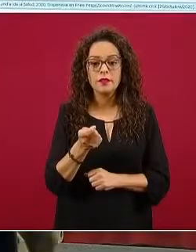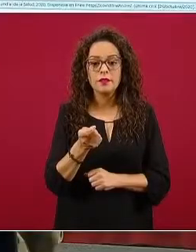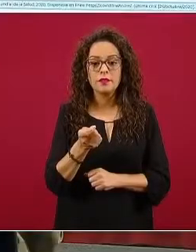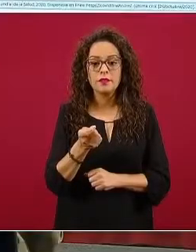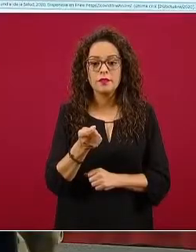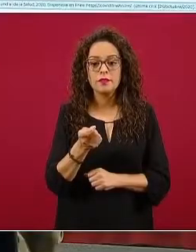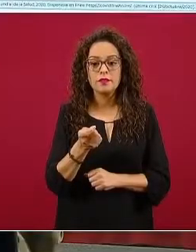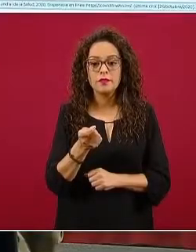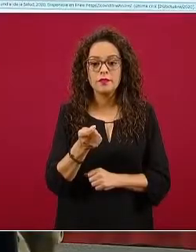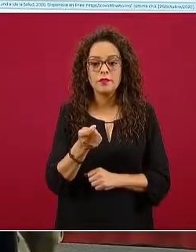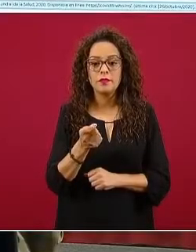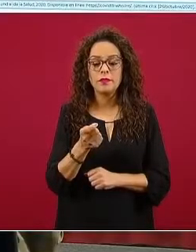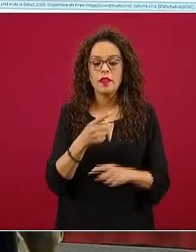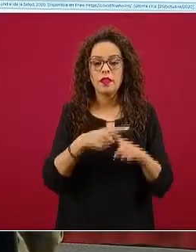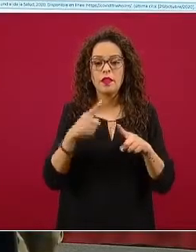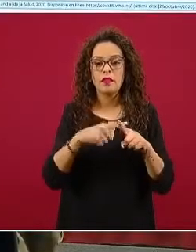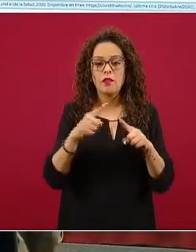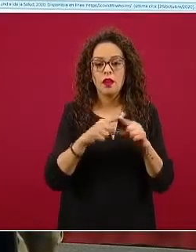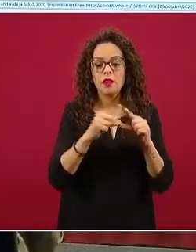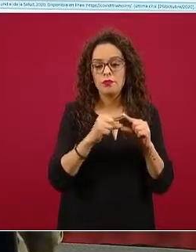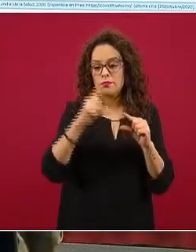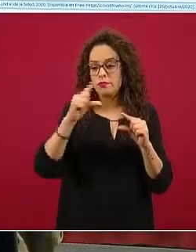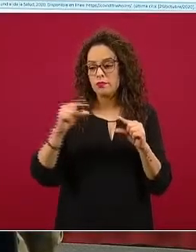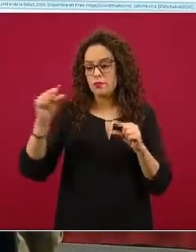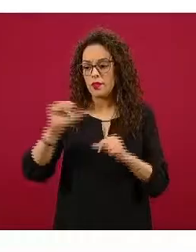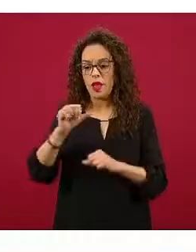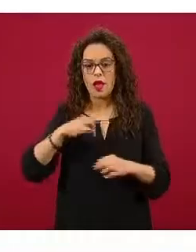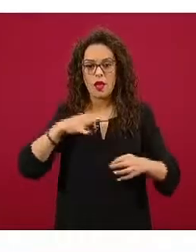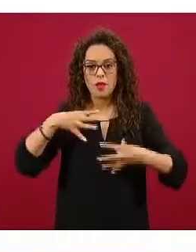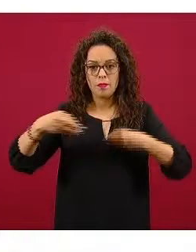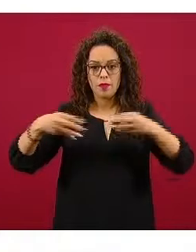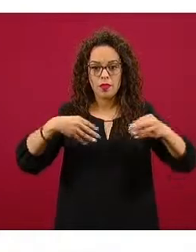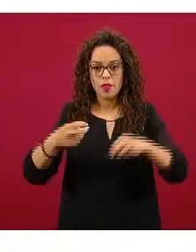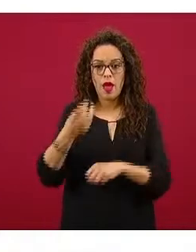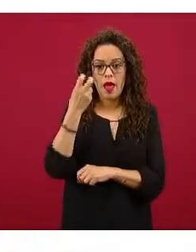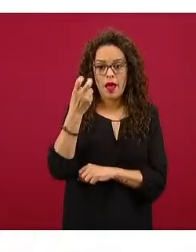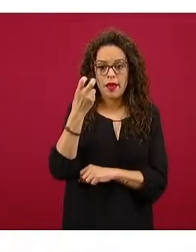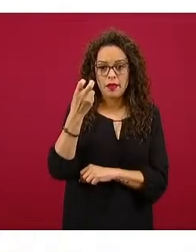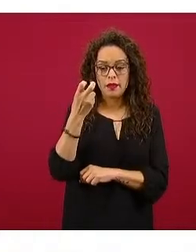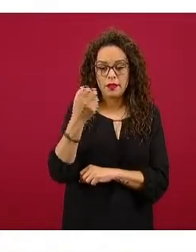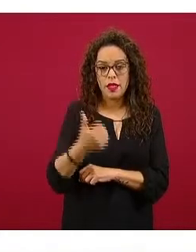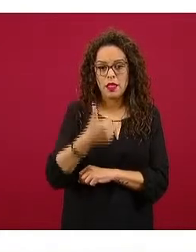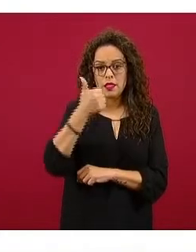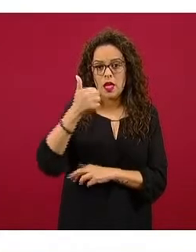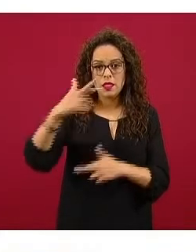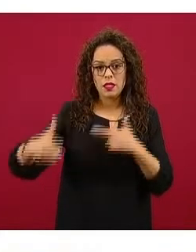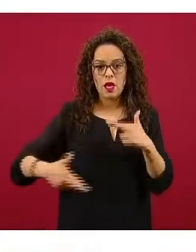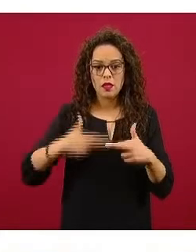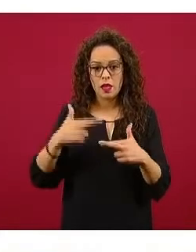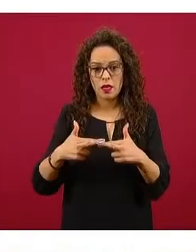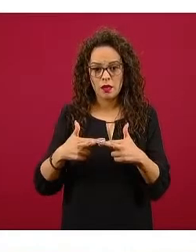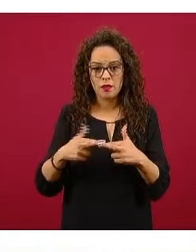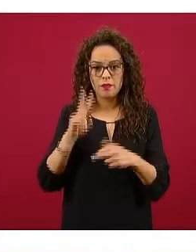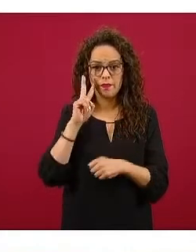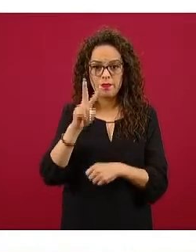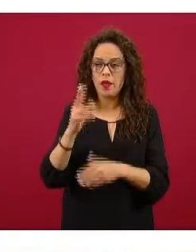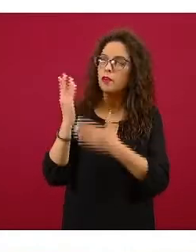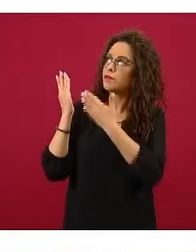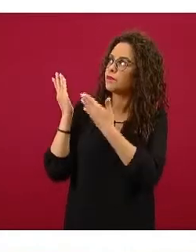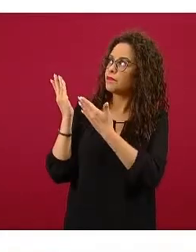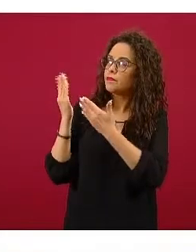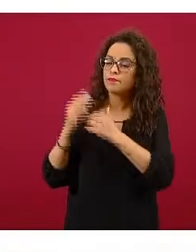el comportamiento, las curvas epidémicas precisamente en estas 6 regiones. Pacífico Occidental, África